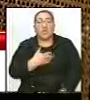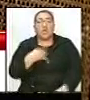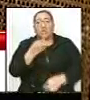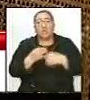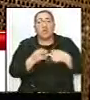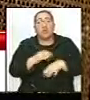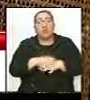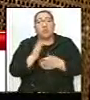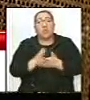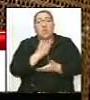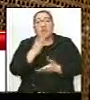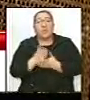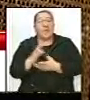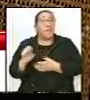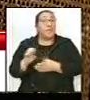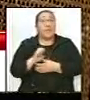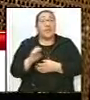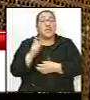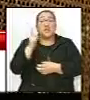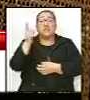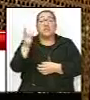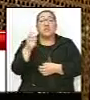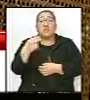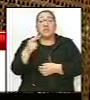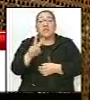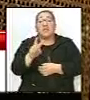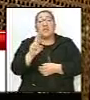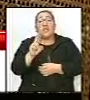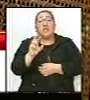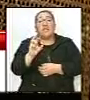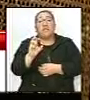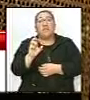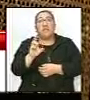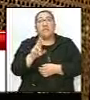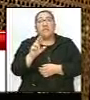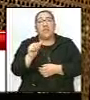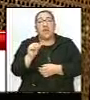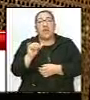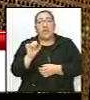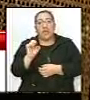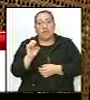encuentra, presidente, en estado de emergencia casi medio siglo.